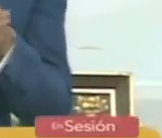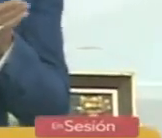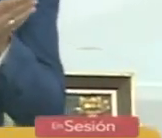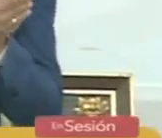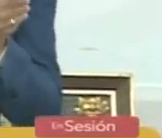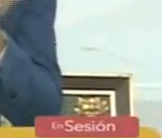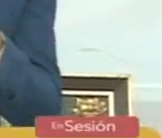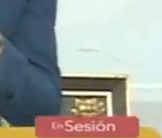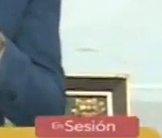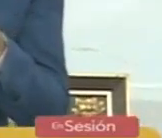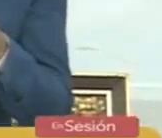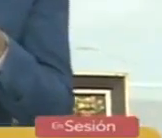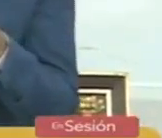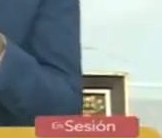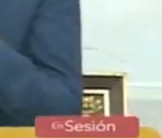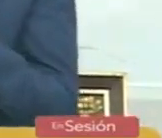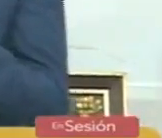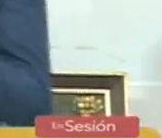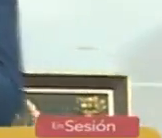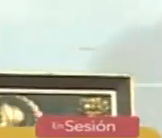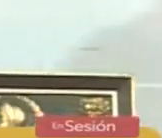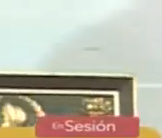una transacción completamente normal,